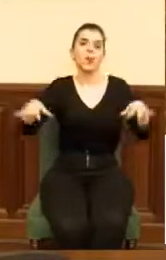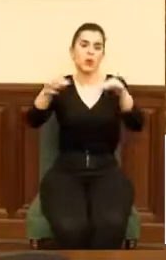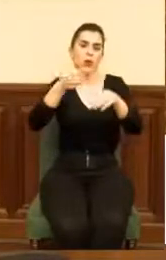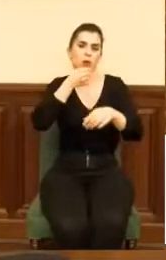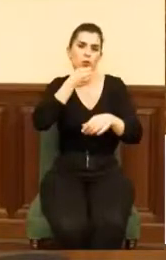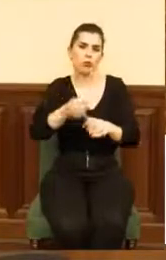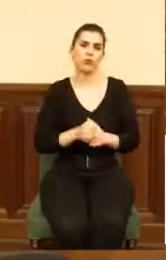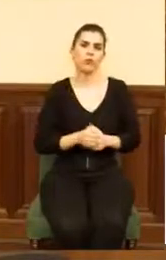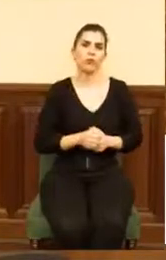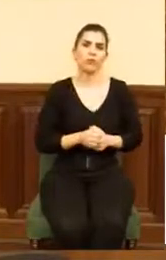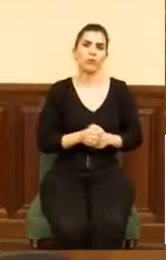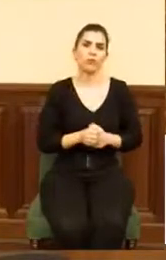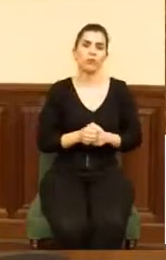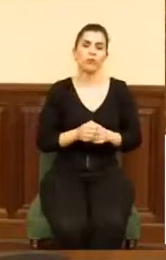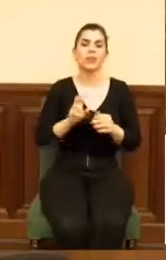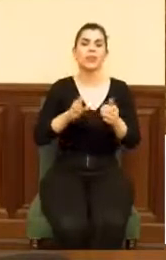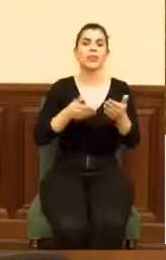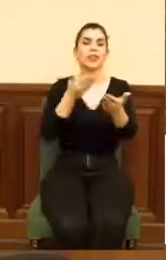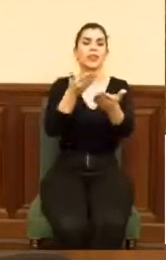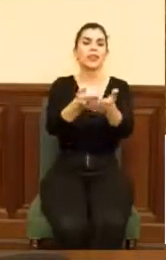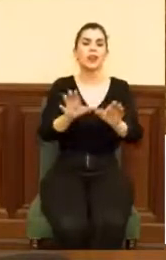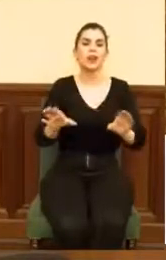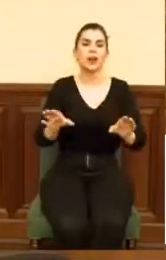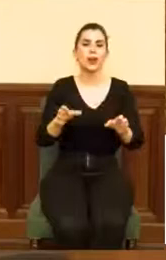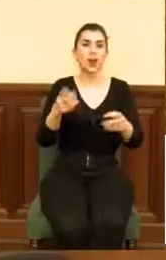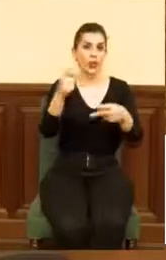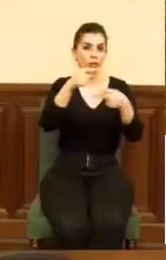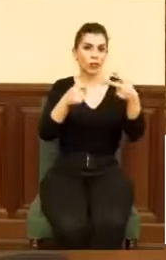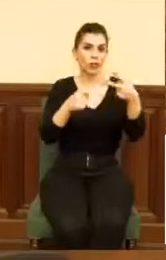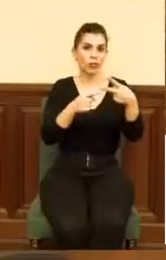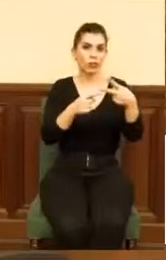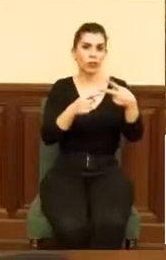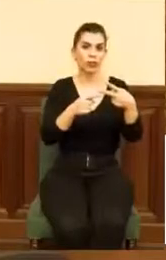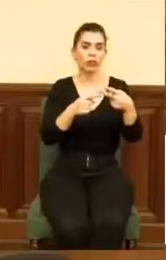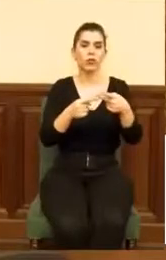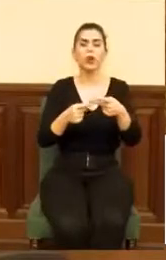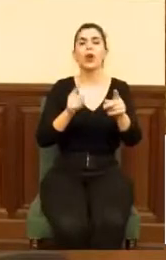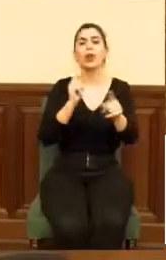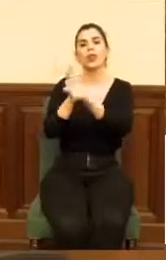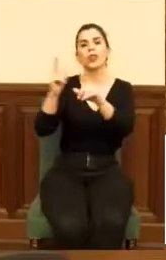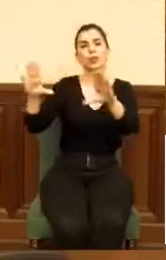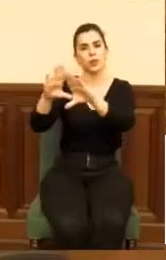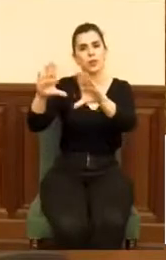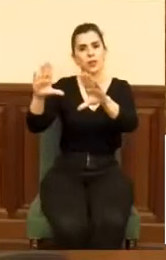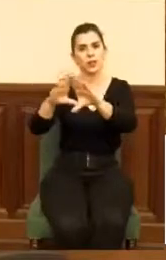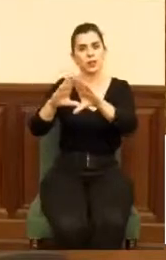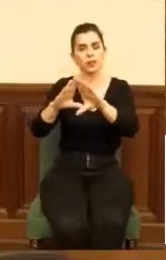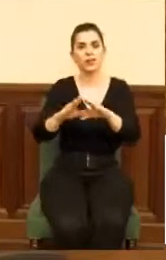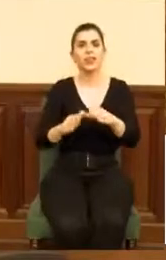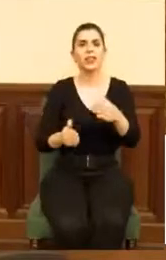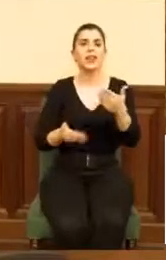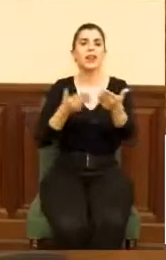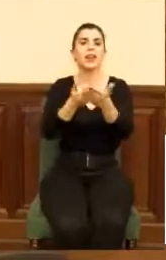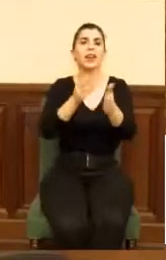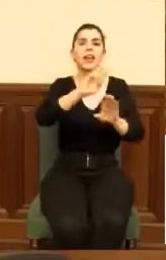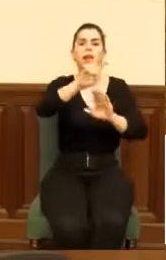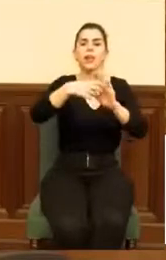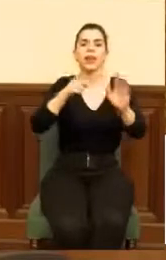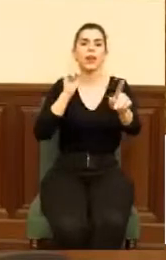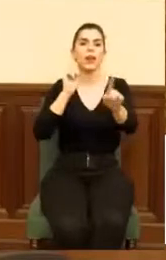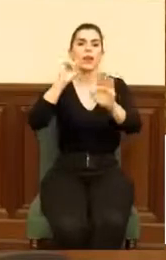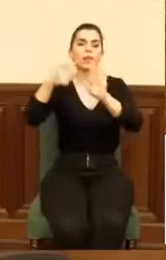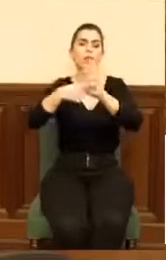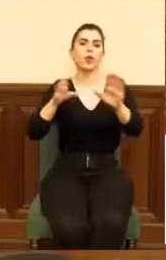en la moción, el Partido Socialista y Podemos instaba a la Comunidad de Madrid. Y en la enmienda a la totalidad que presenta el